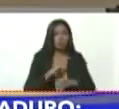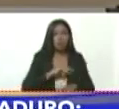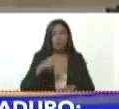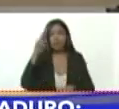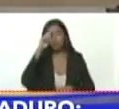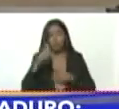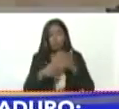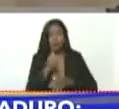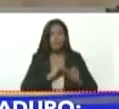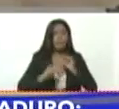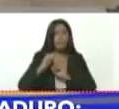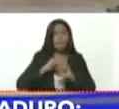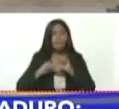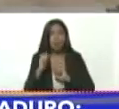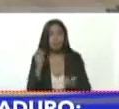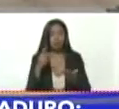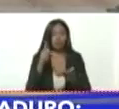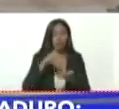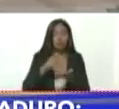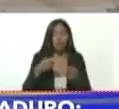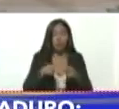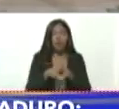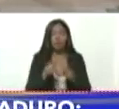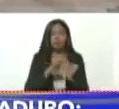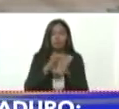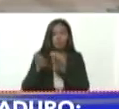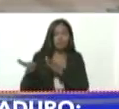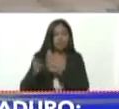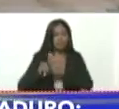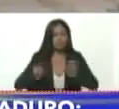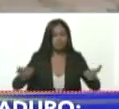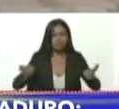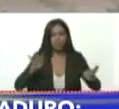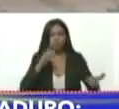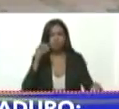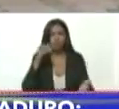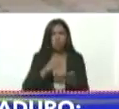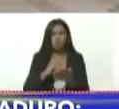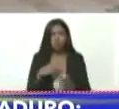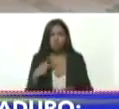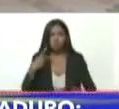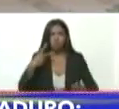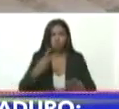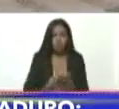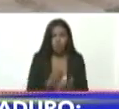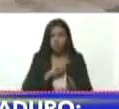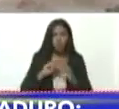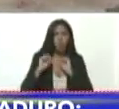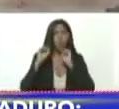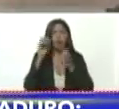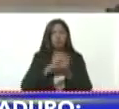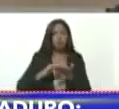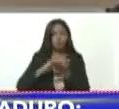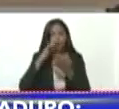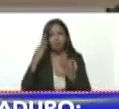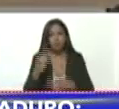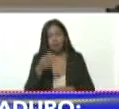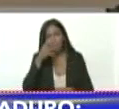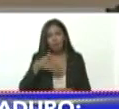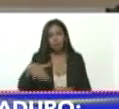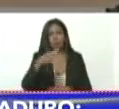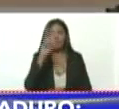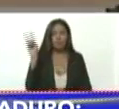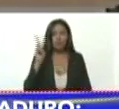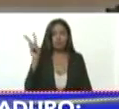principal que nos mueve a colocar nuestras diferencias a un lado y poner toda nuestra voluntad para lograr soluciones reales para el pueblo de